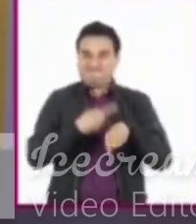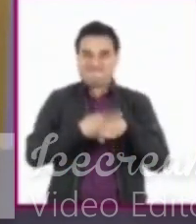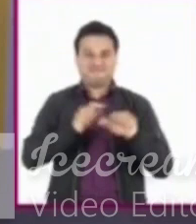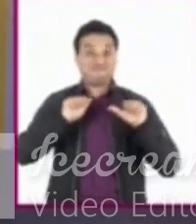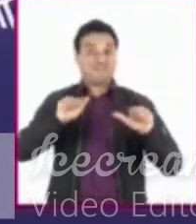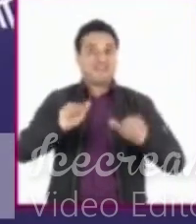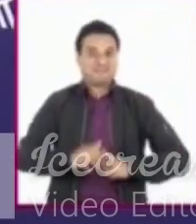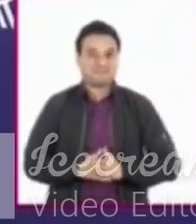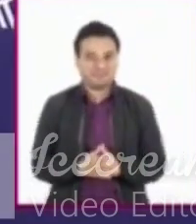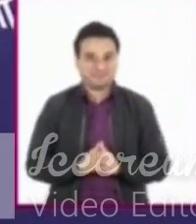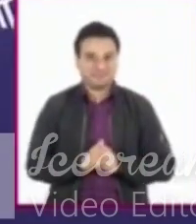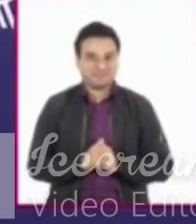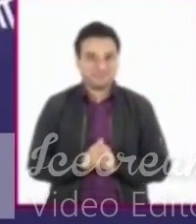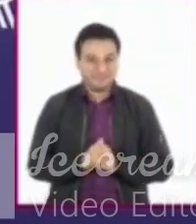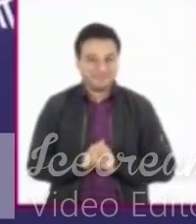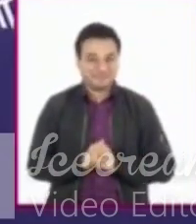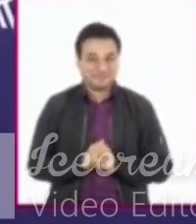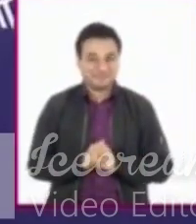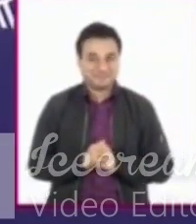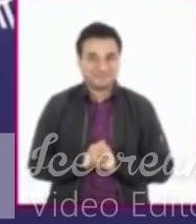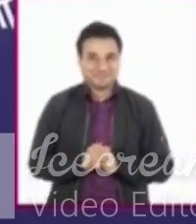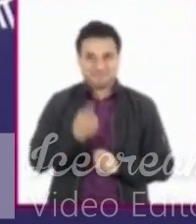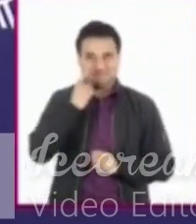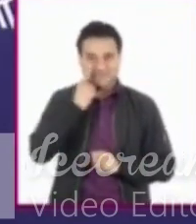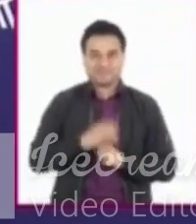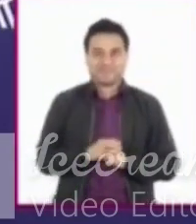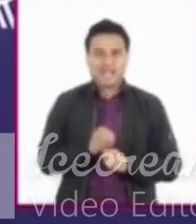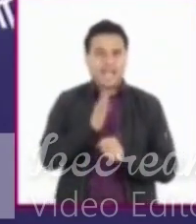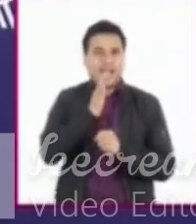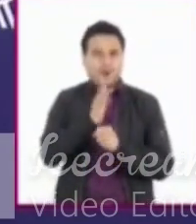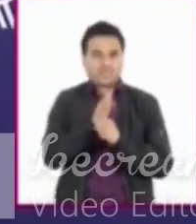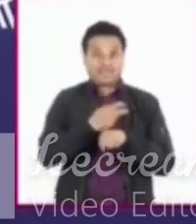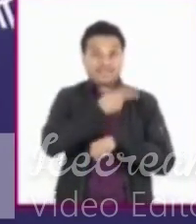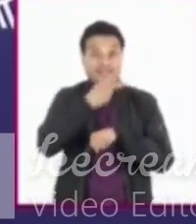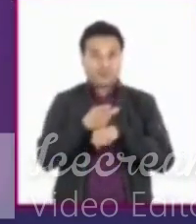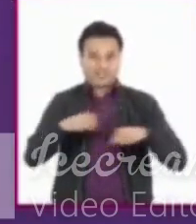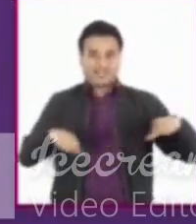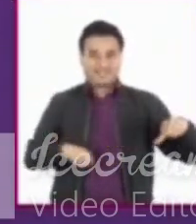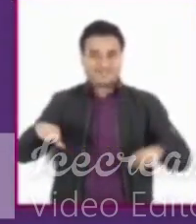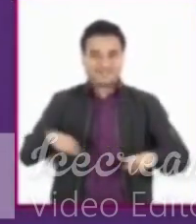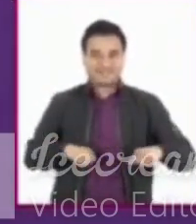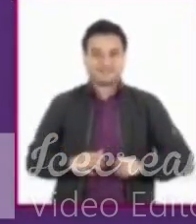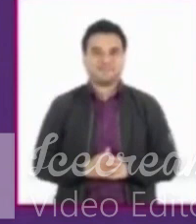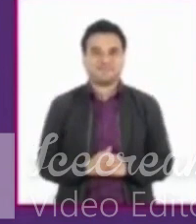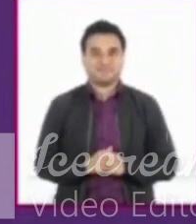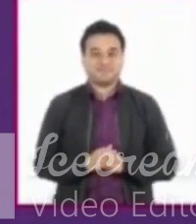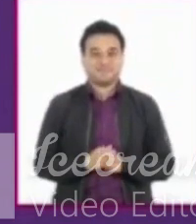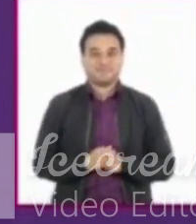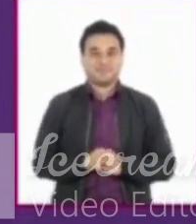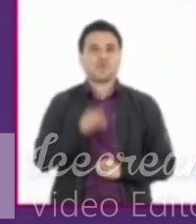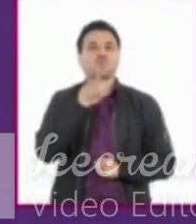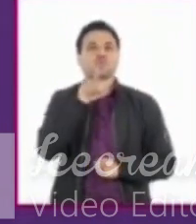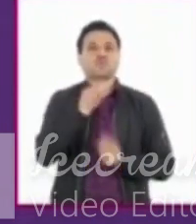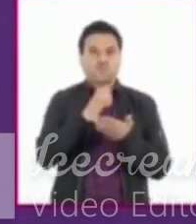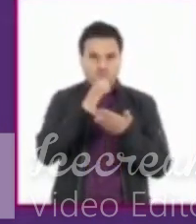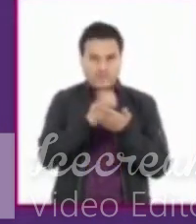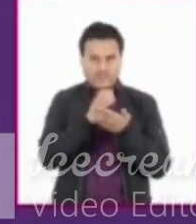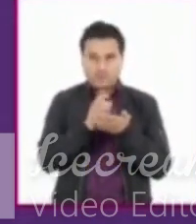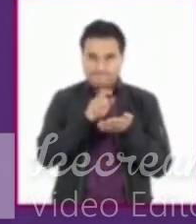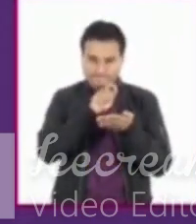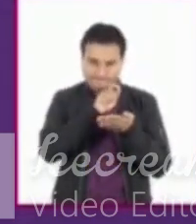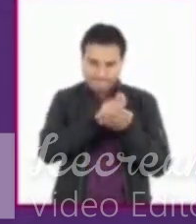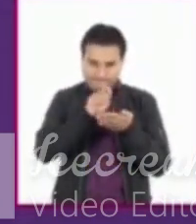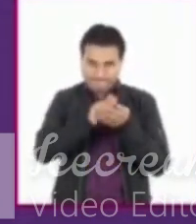enfermedades. Vamos a realizar una segunda actividad. En sus cuadernos,